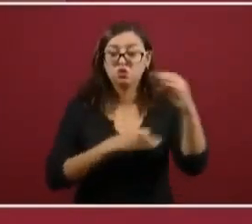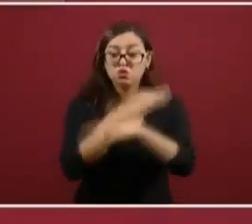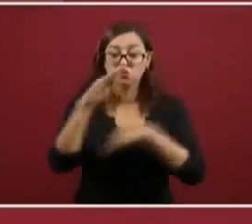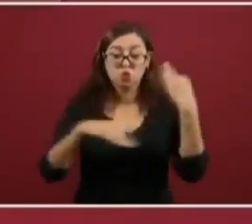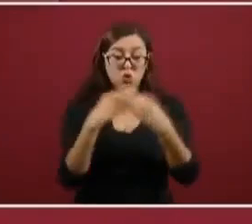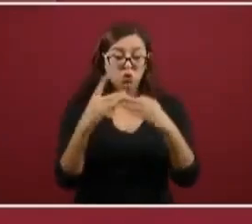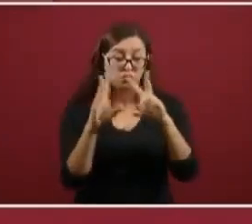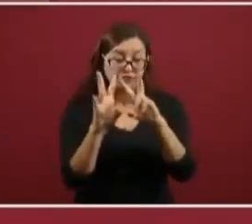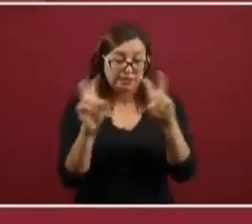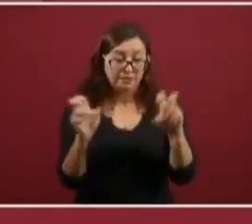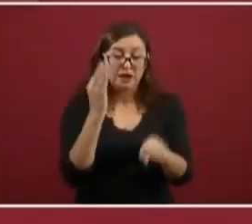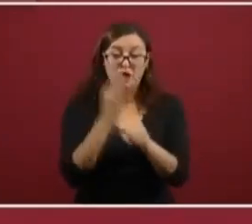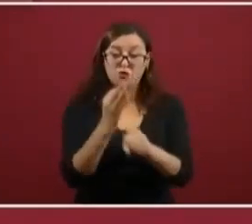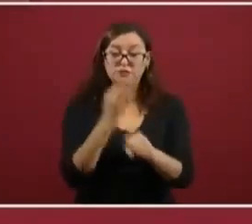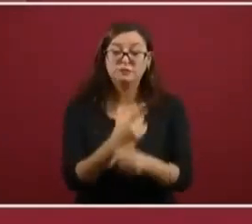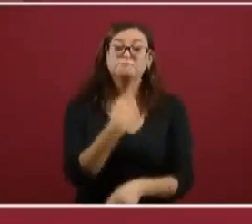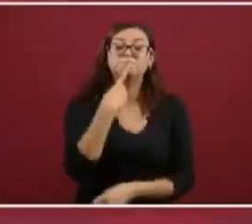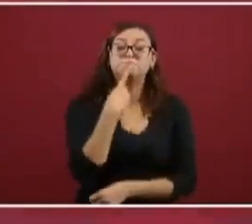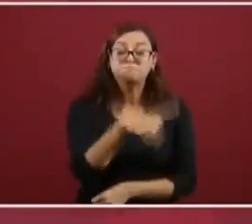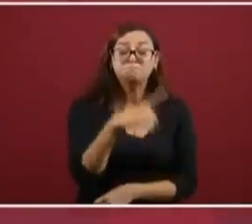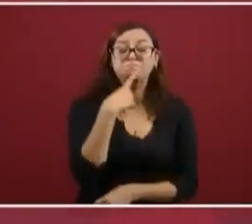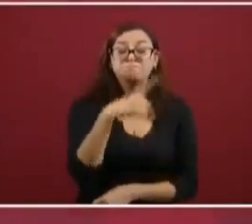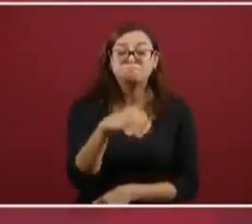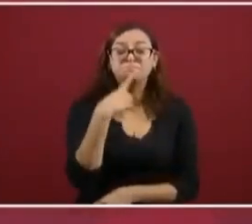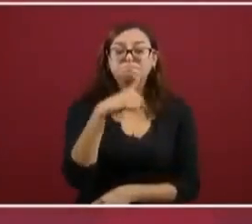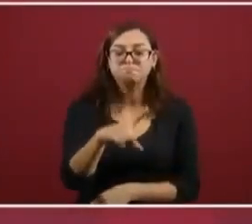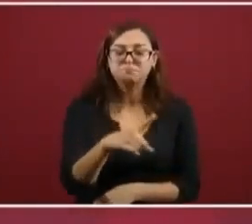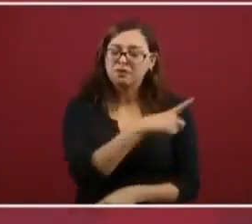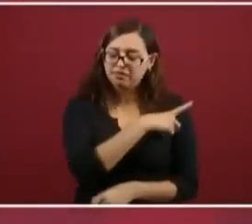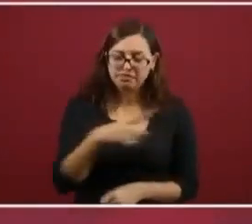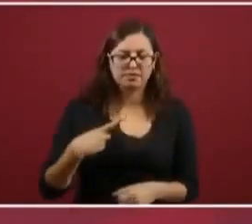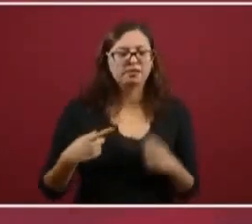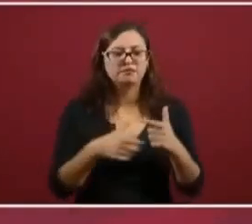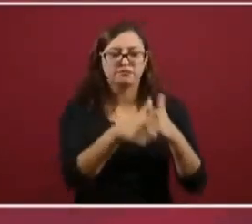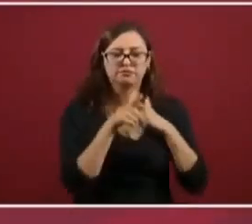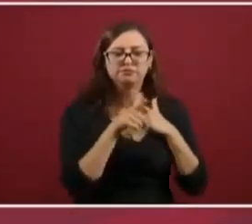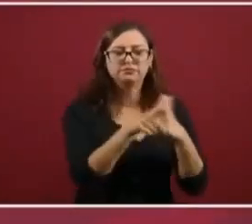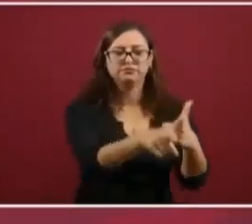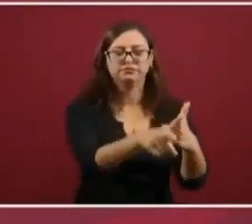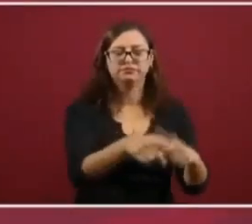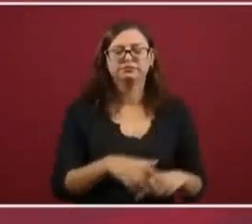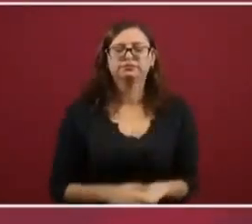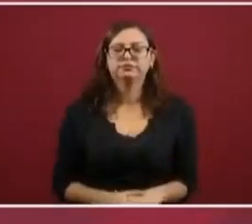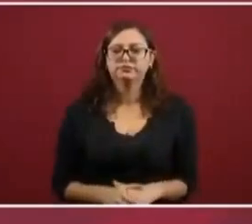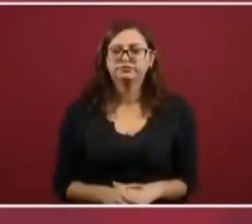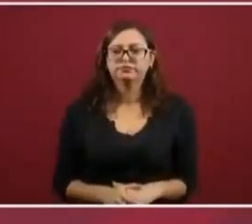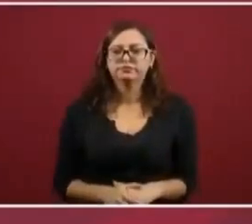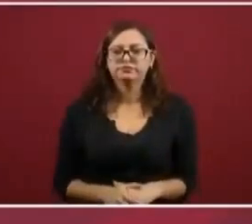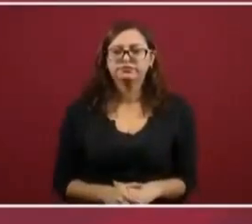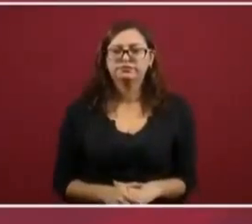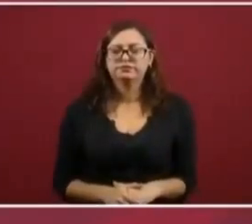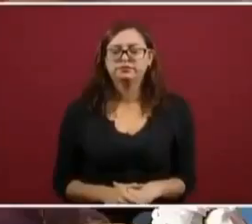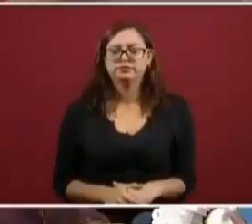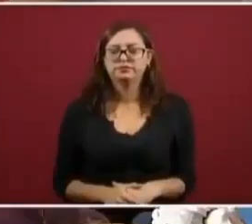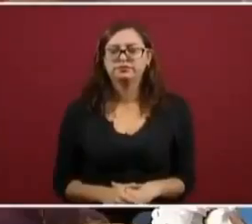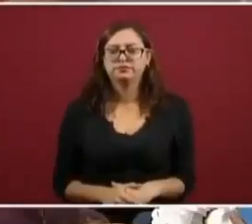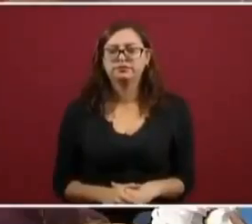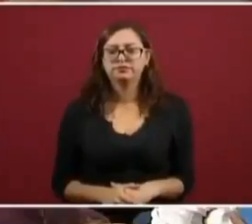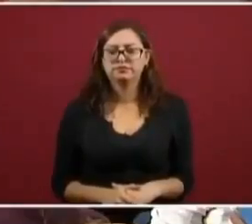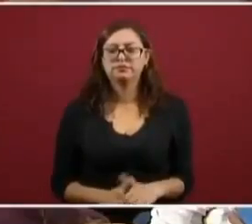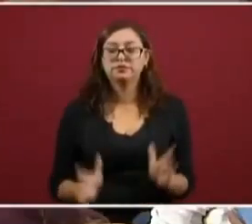que eso se le da curso tienen